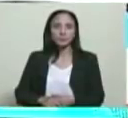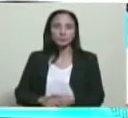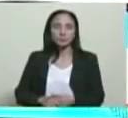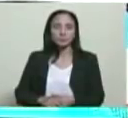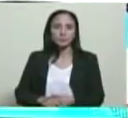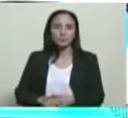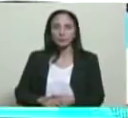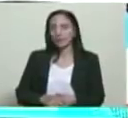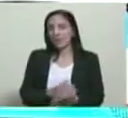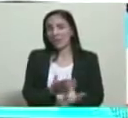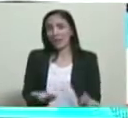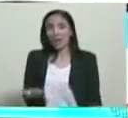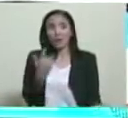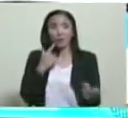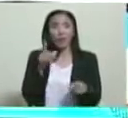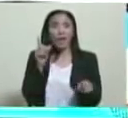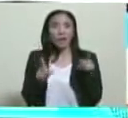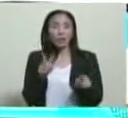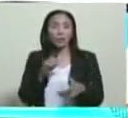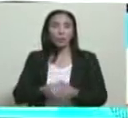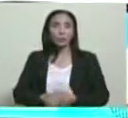Que nadie haga como los gatos.